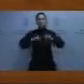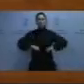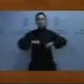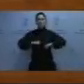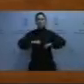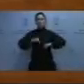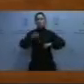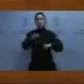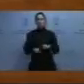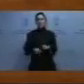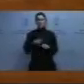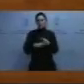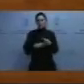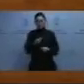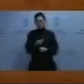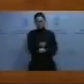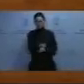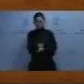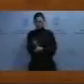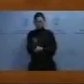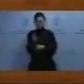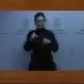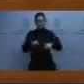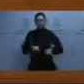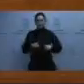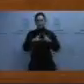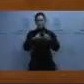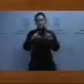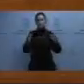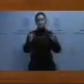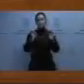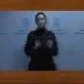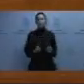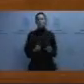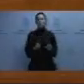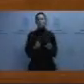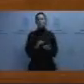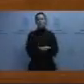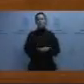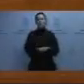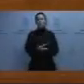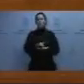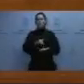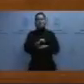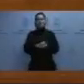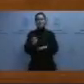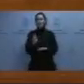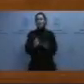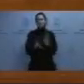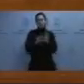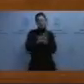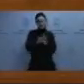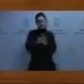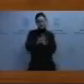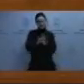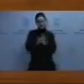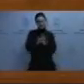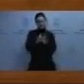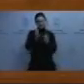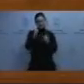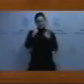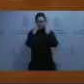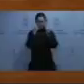En Asturias sufrimos un Gobierno que no cumple con la ley, o cuando lo hace de forma negligente, ineficaz